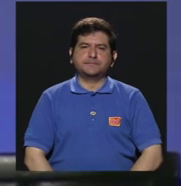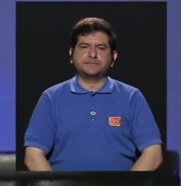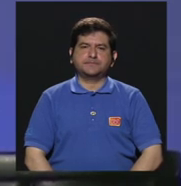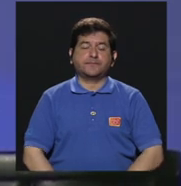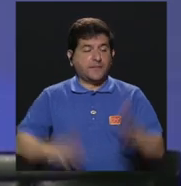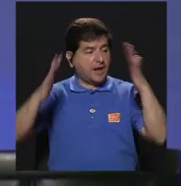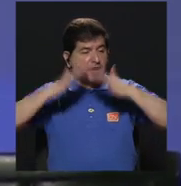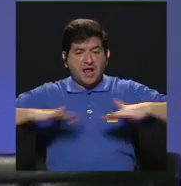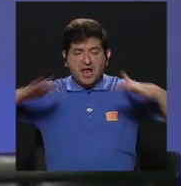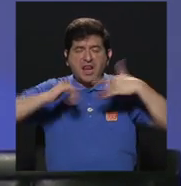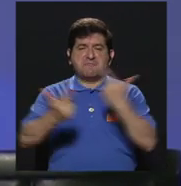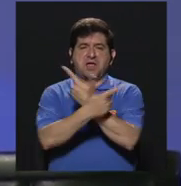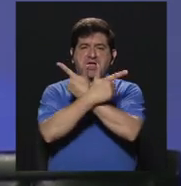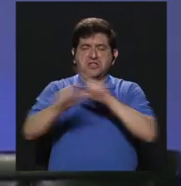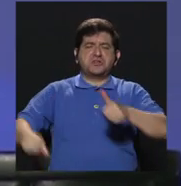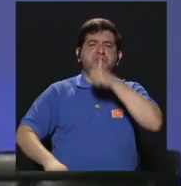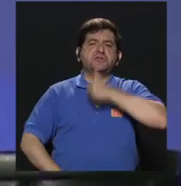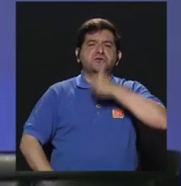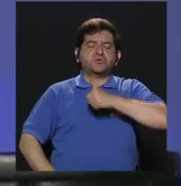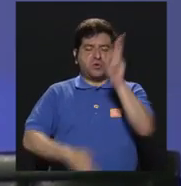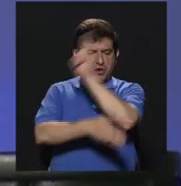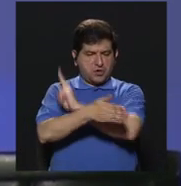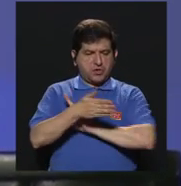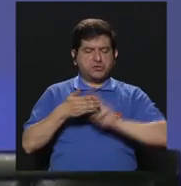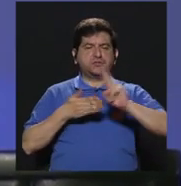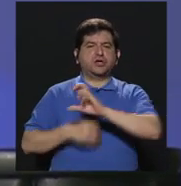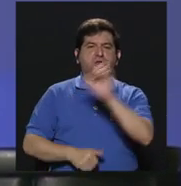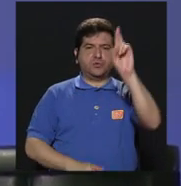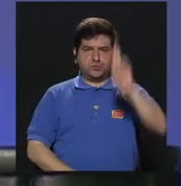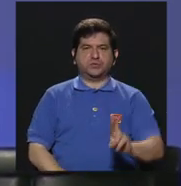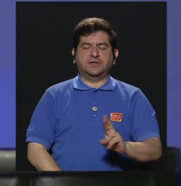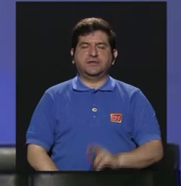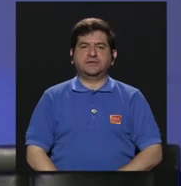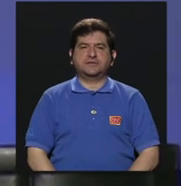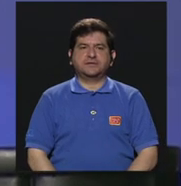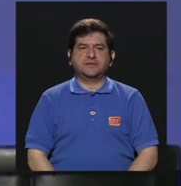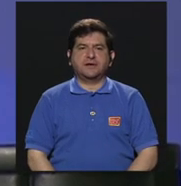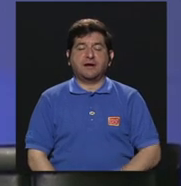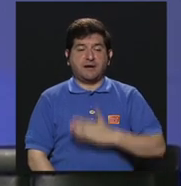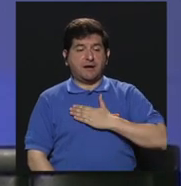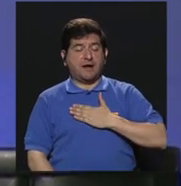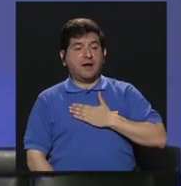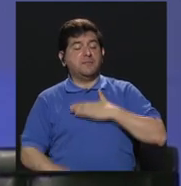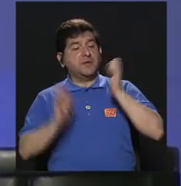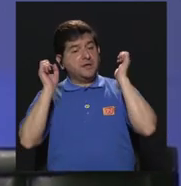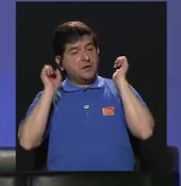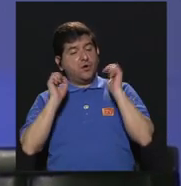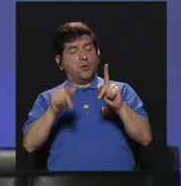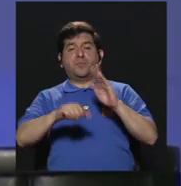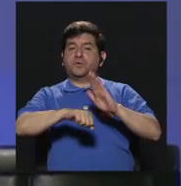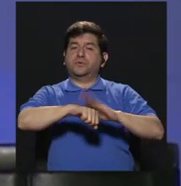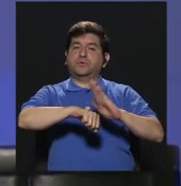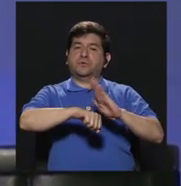El ambiente de libertad y tolerancia de la Universidad de Costa Rica me dio la oportunidad